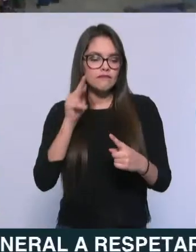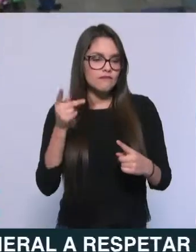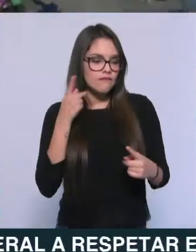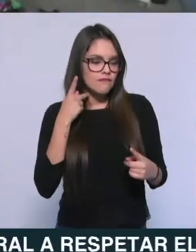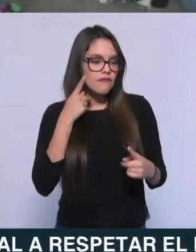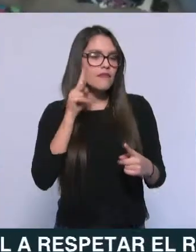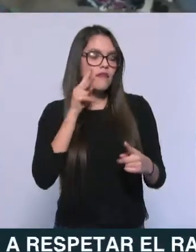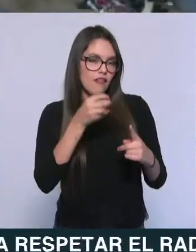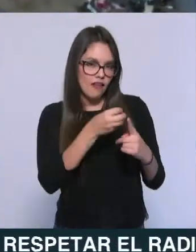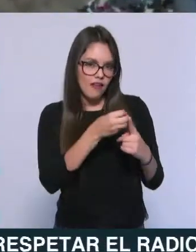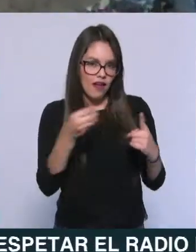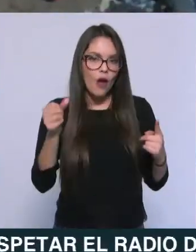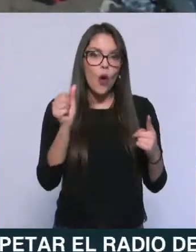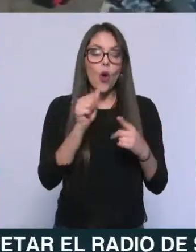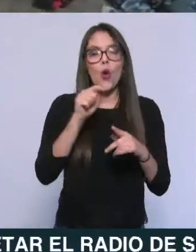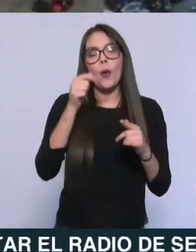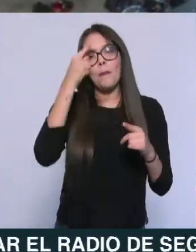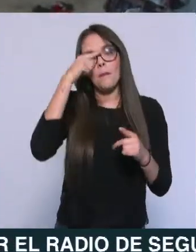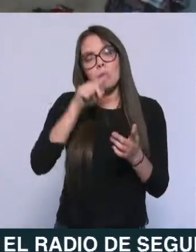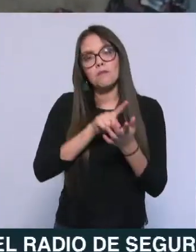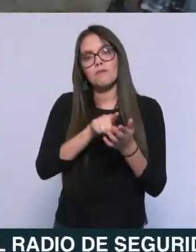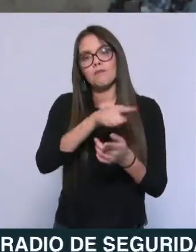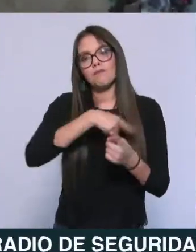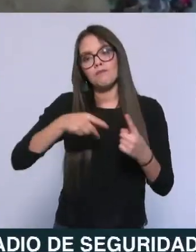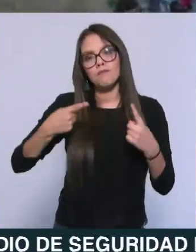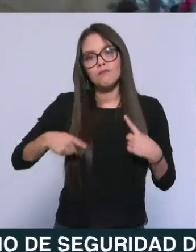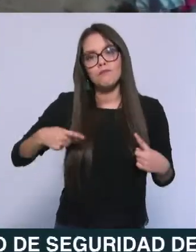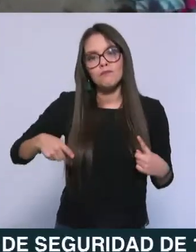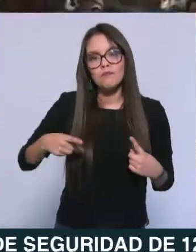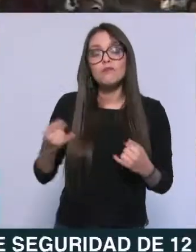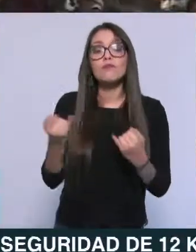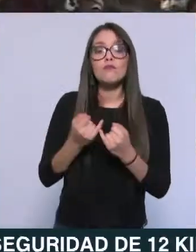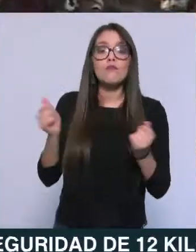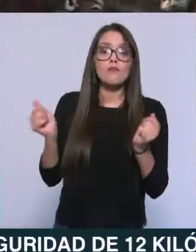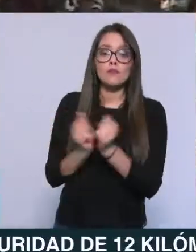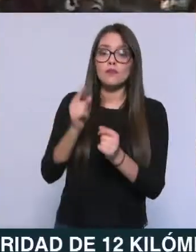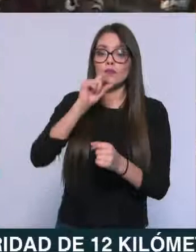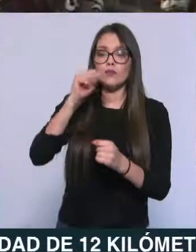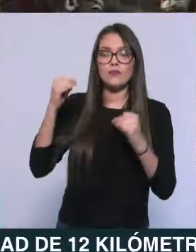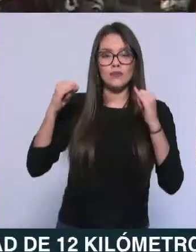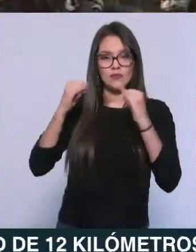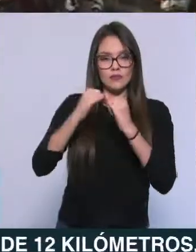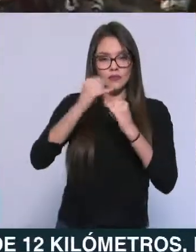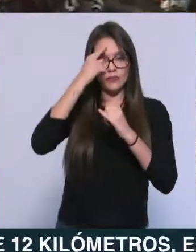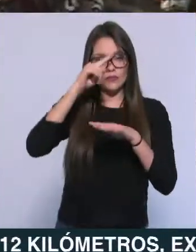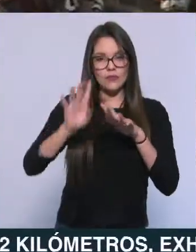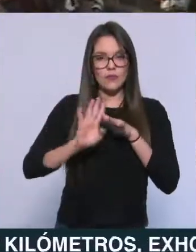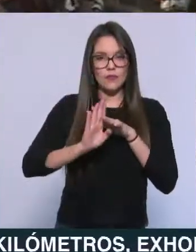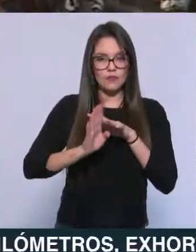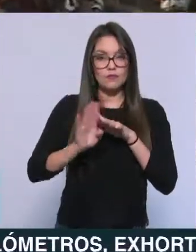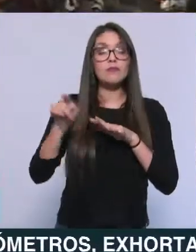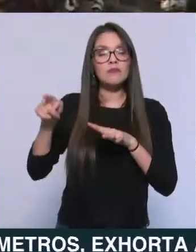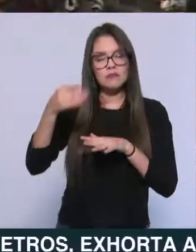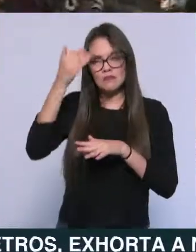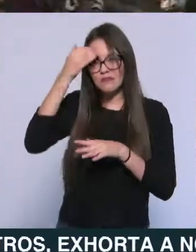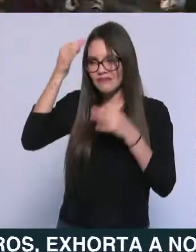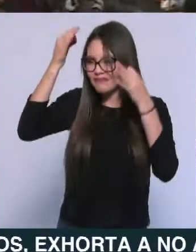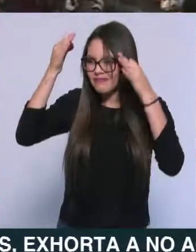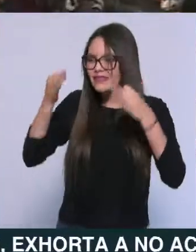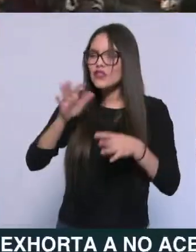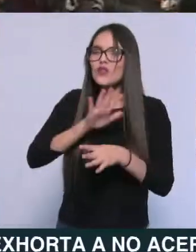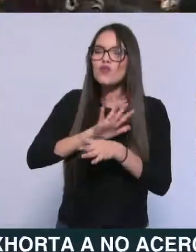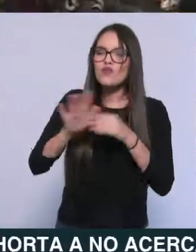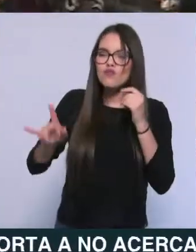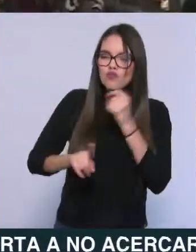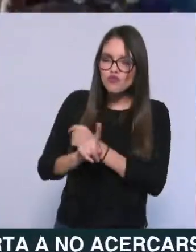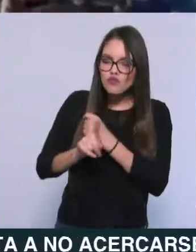el titular del INAMI, del Instituto Nacional de Migración, es alguien que conoce bien la problemática. Él fue en